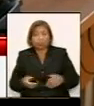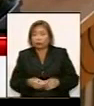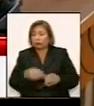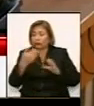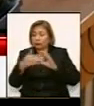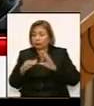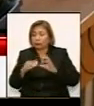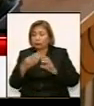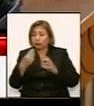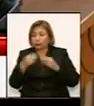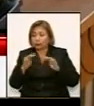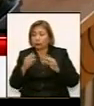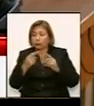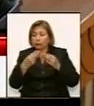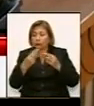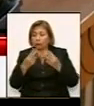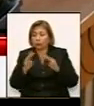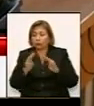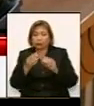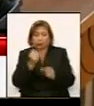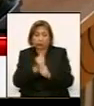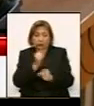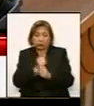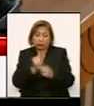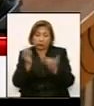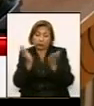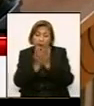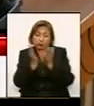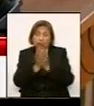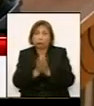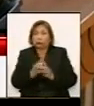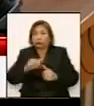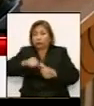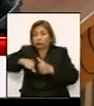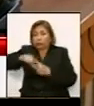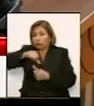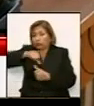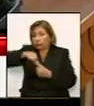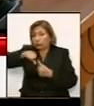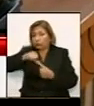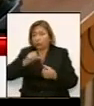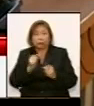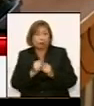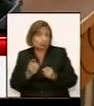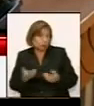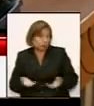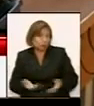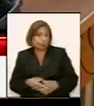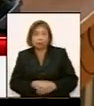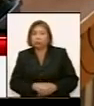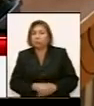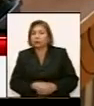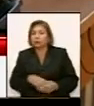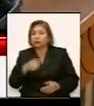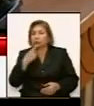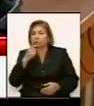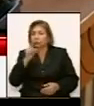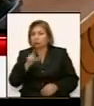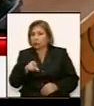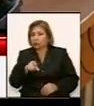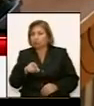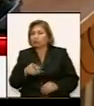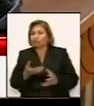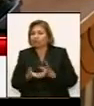redes por las que encuentran oportunidades de trabajo, de educación, por las que socializan. Entonces, como ya les contamos, esto está llevando a que las personas